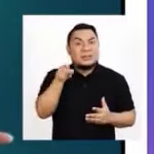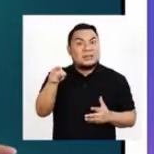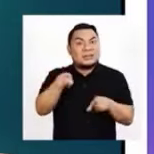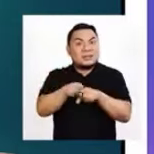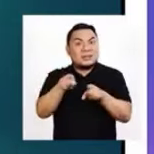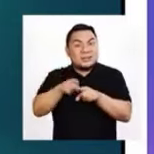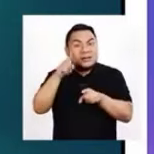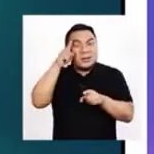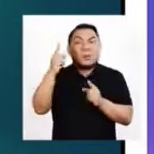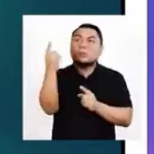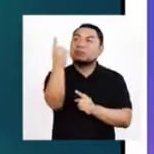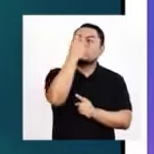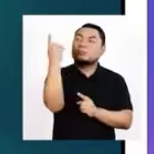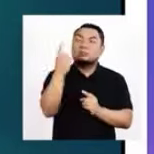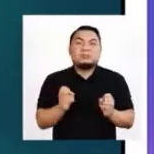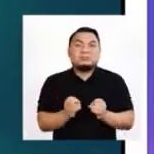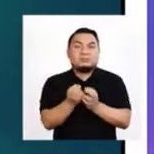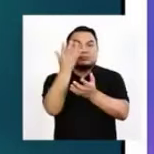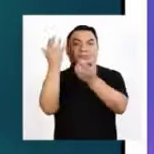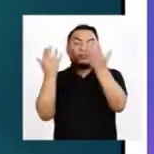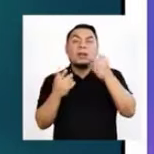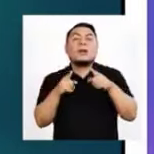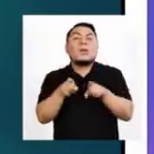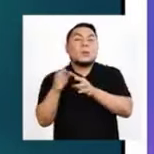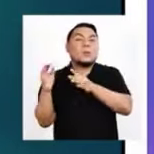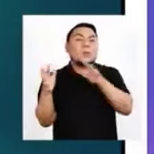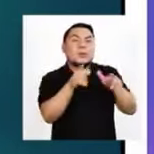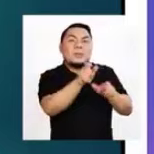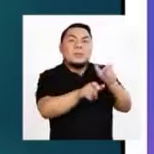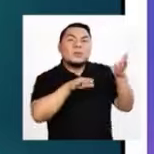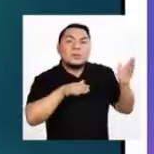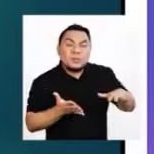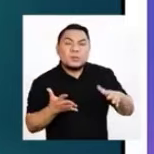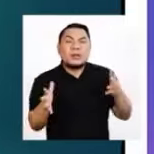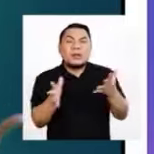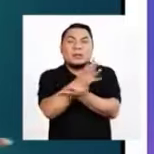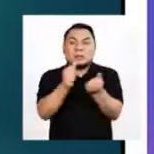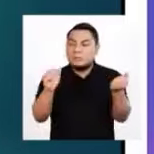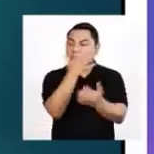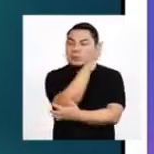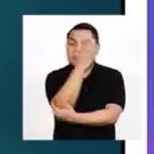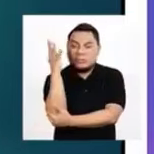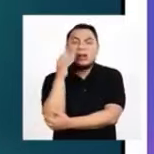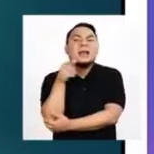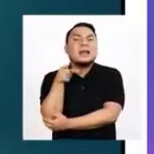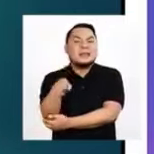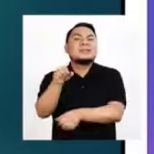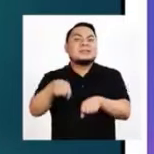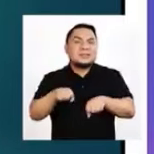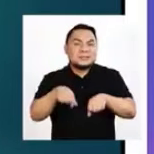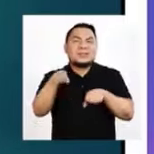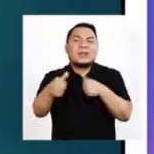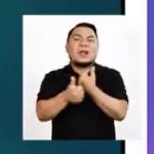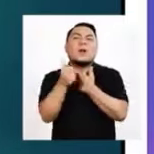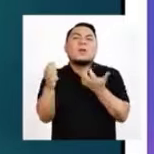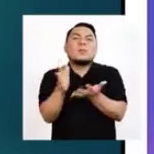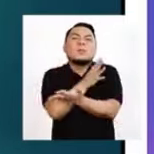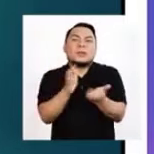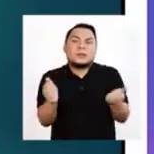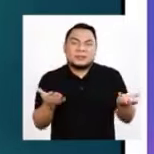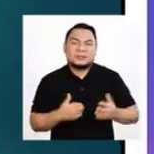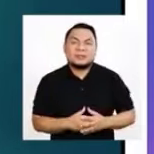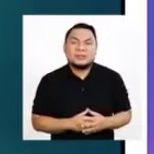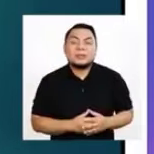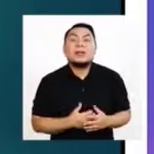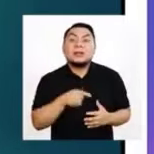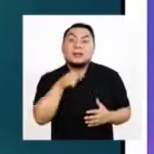si en tu sistema de referencia ese huracán provoca la pérdida de vida de ciertos organismos o la destrucción del paisaje, entonces podrías referirte a ello como